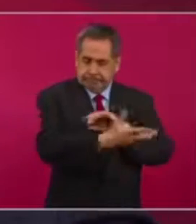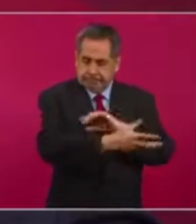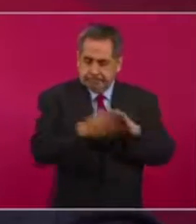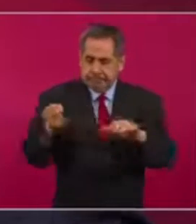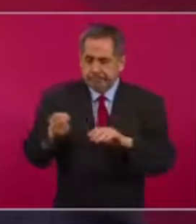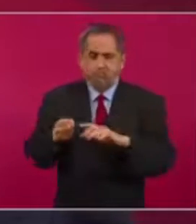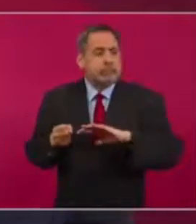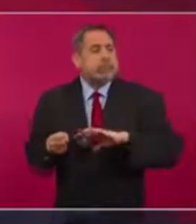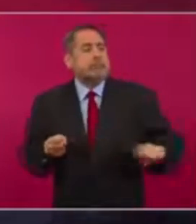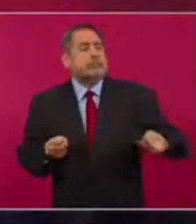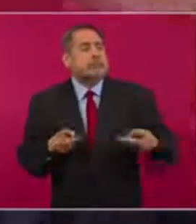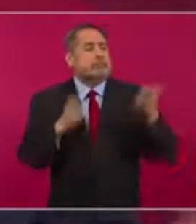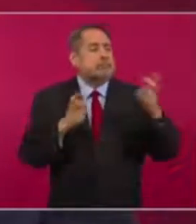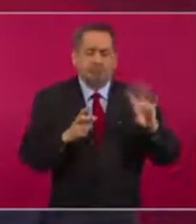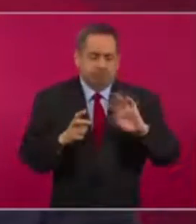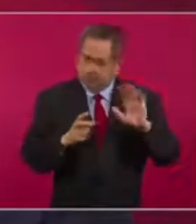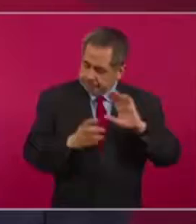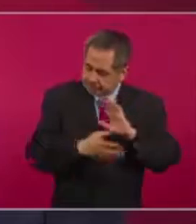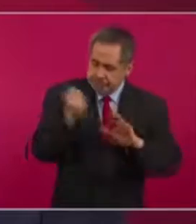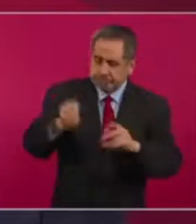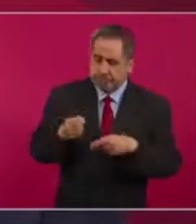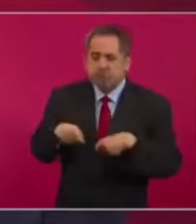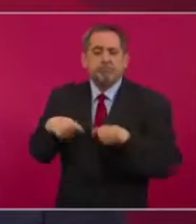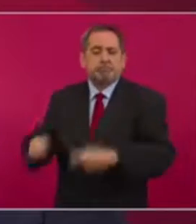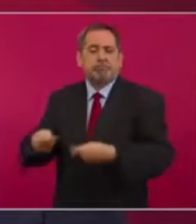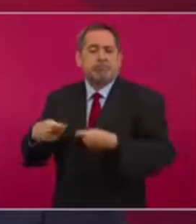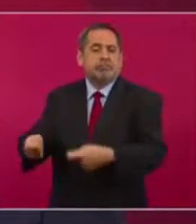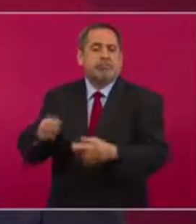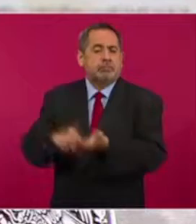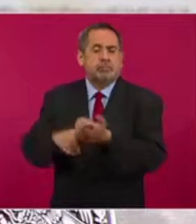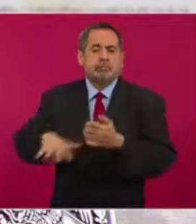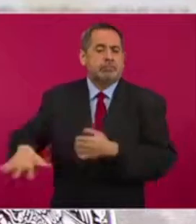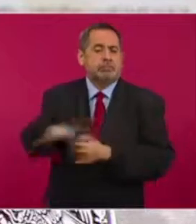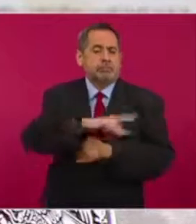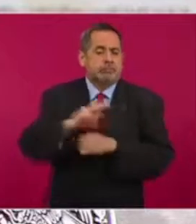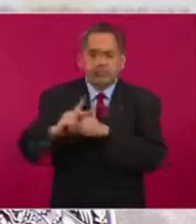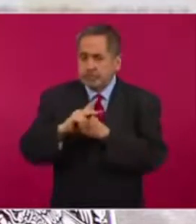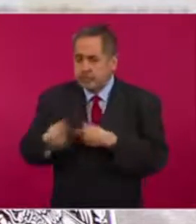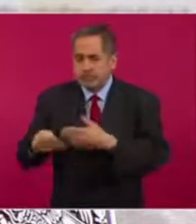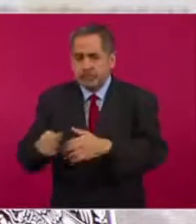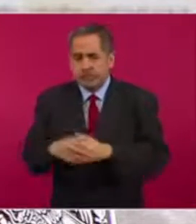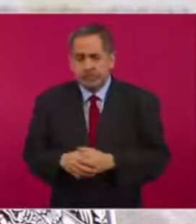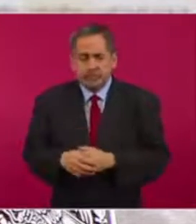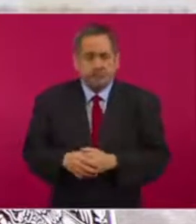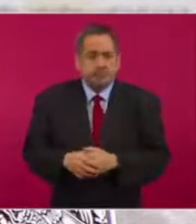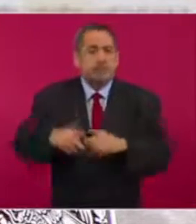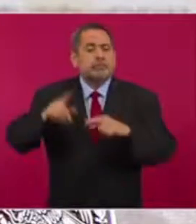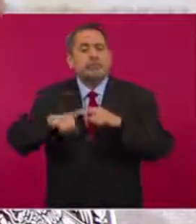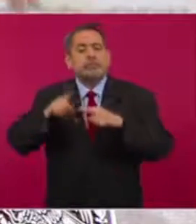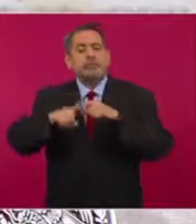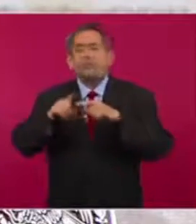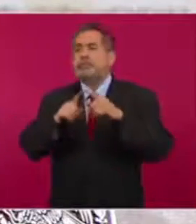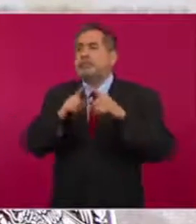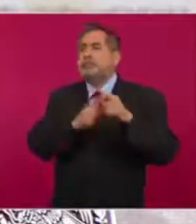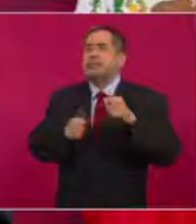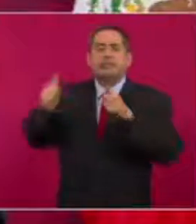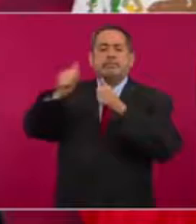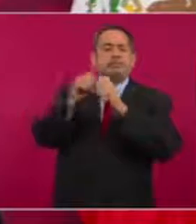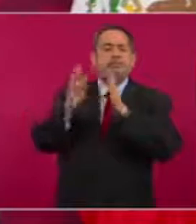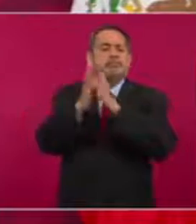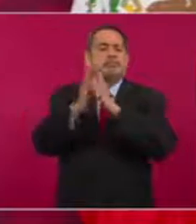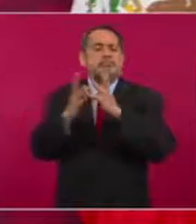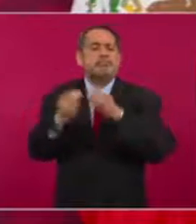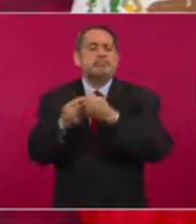de la corrupción para el desarrollo del país. Pero ¿quiénes intervienen en toda